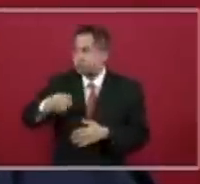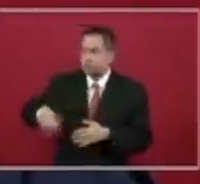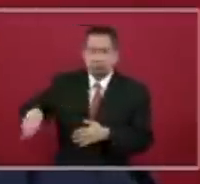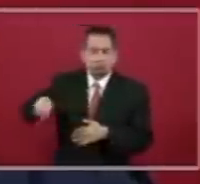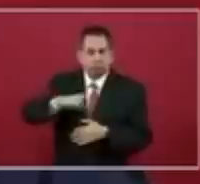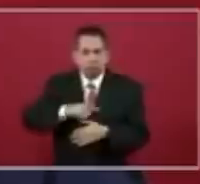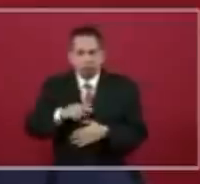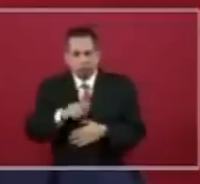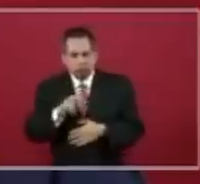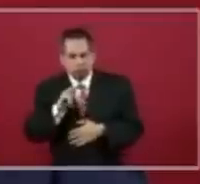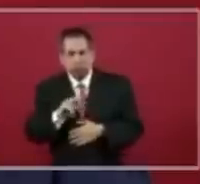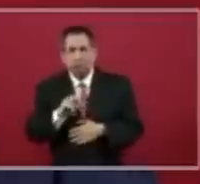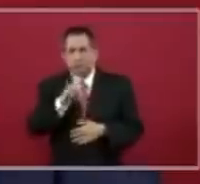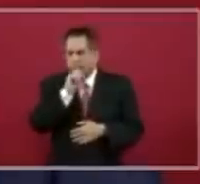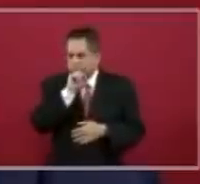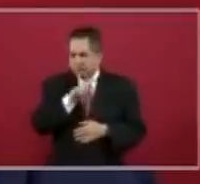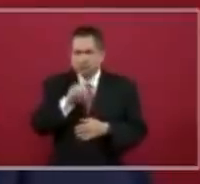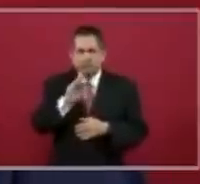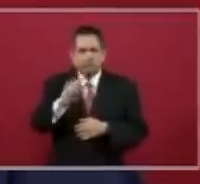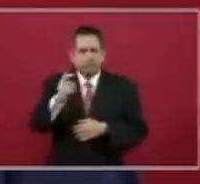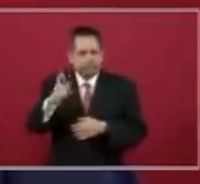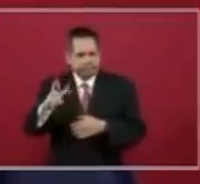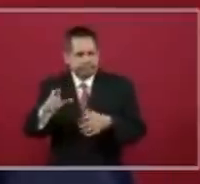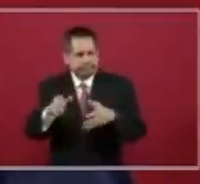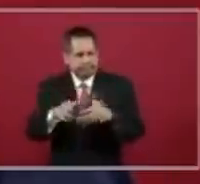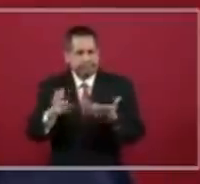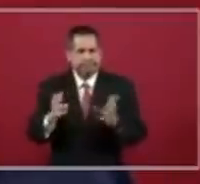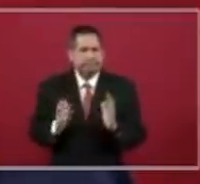nosotros, de la fiscalía,